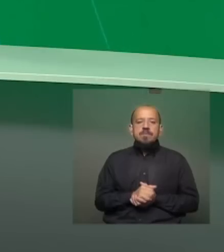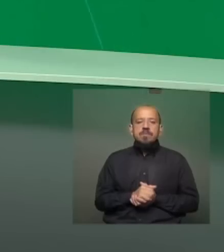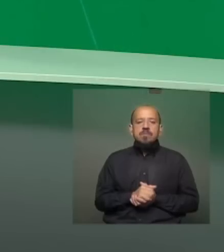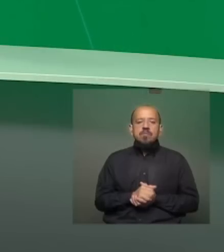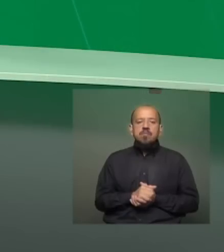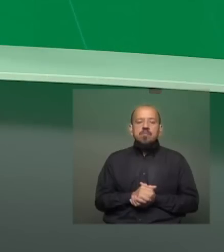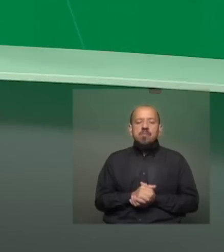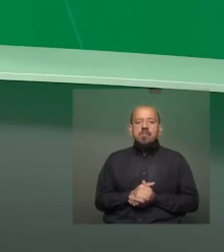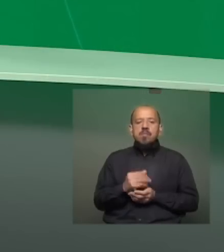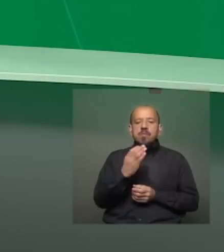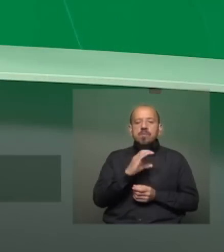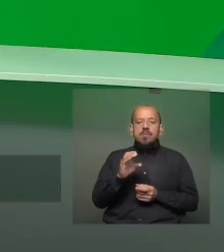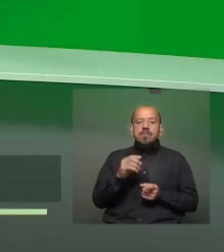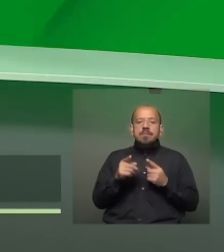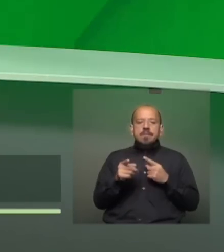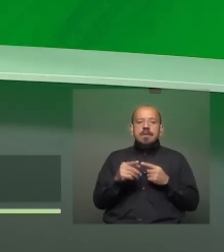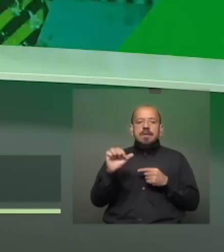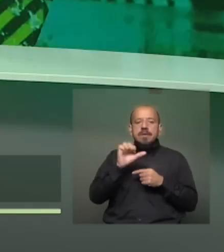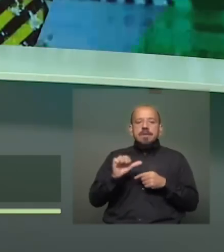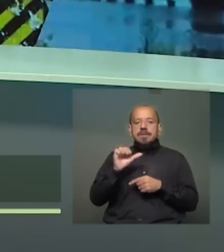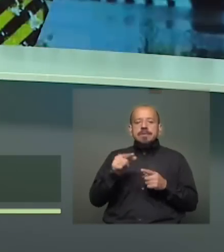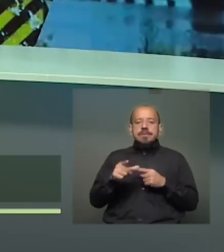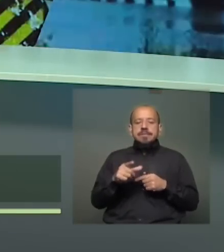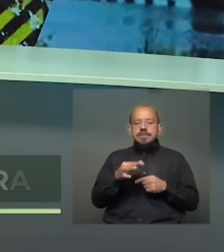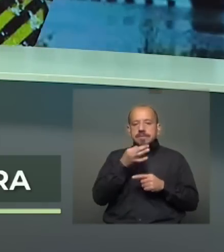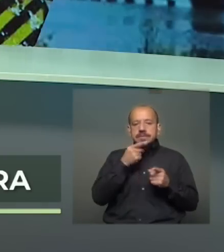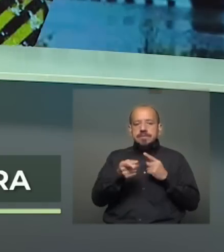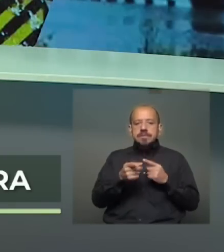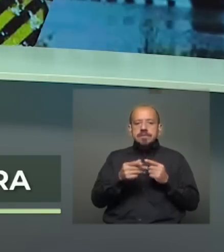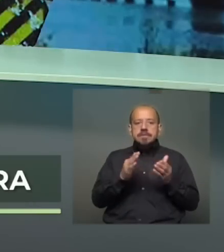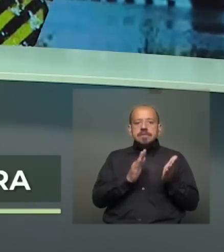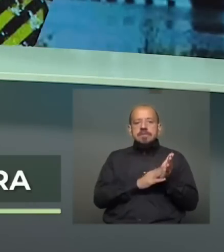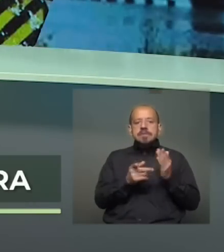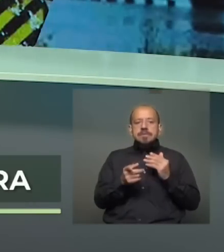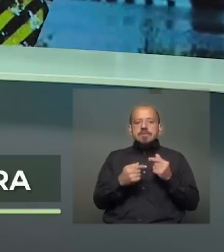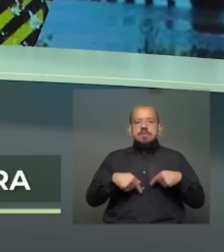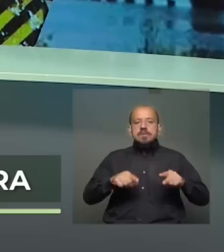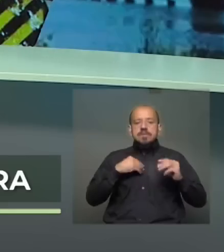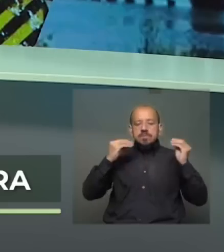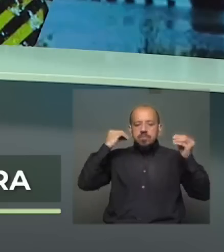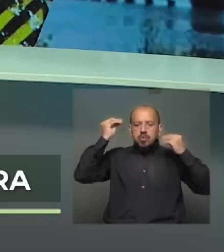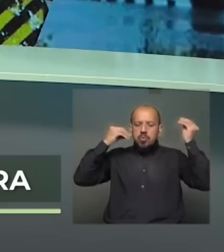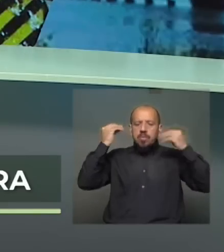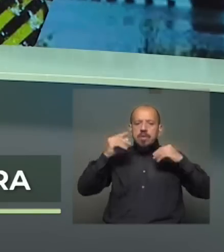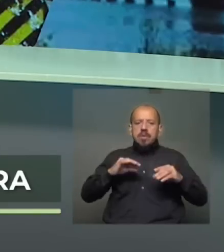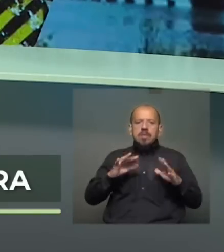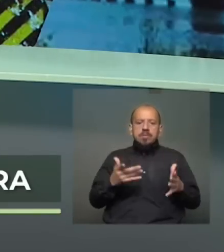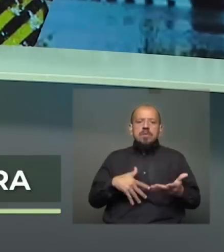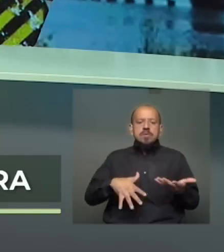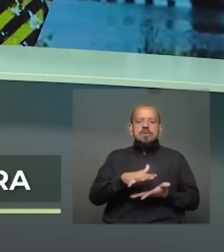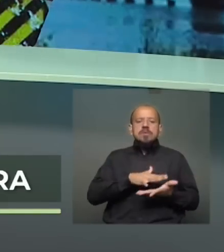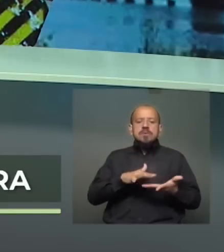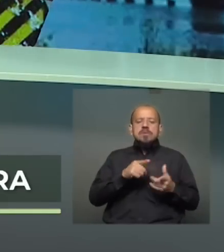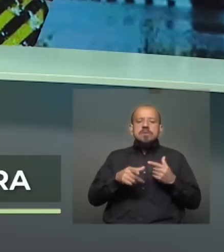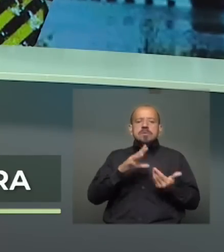la confederación de cámaras empresariales expresó en un comunicado profunda preocupación por la situación